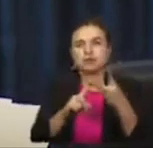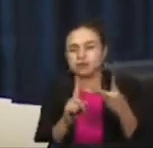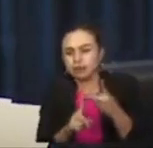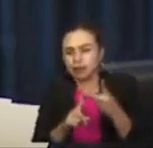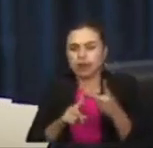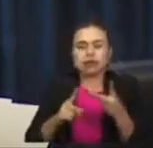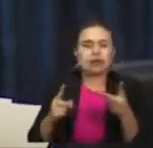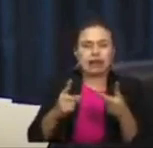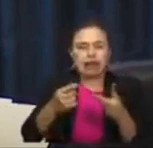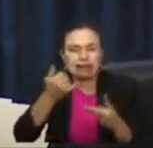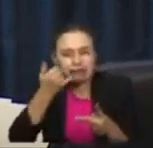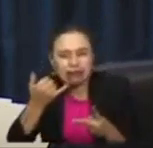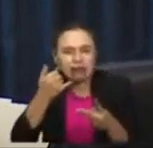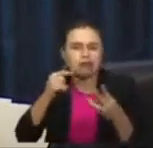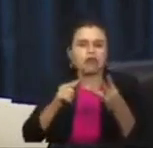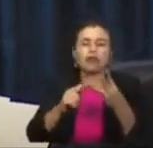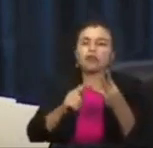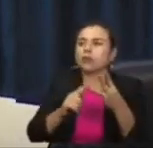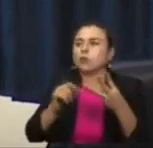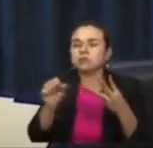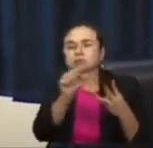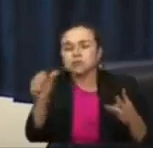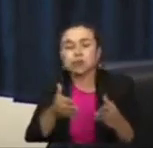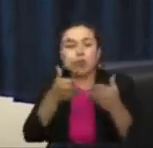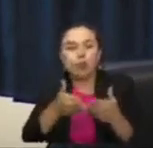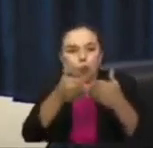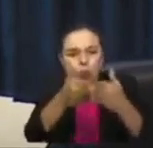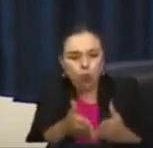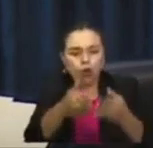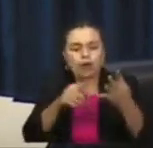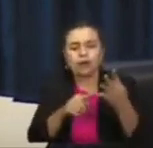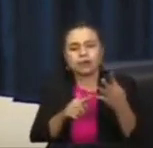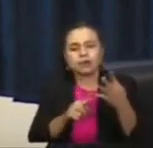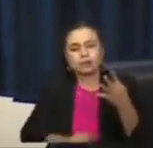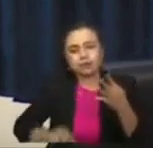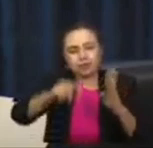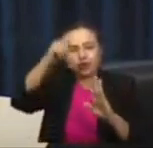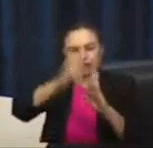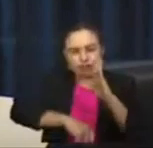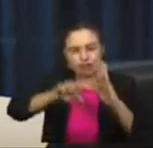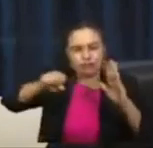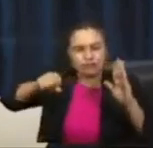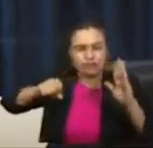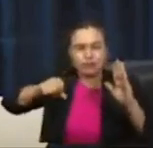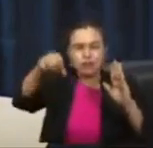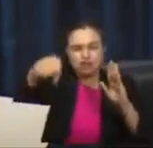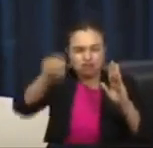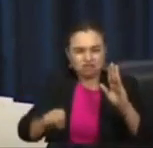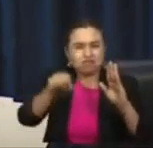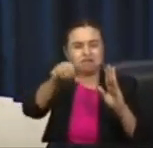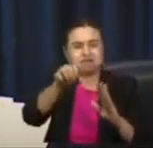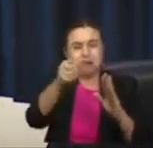puertos, los casinos y otras situaciones adicionales. Y cuando verificábamos la